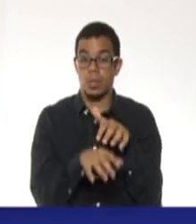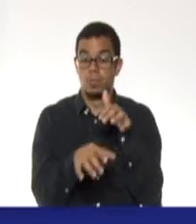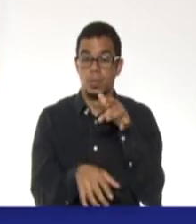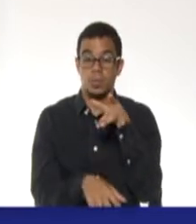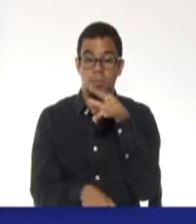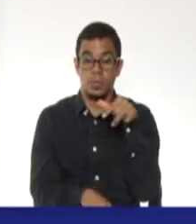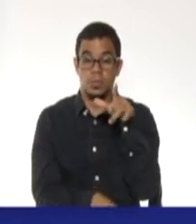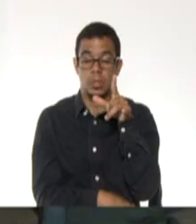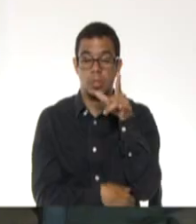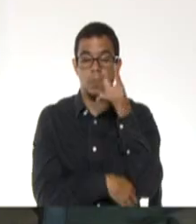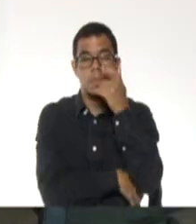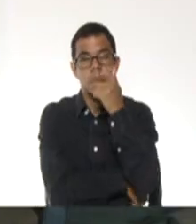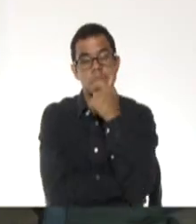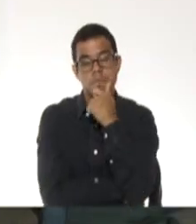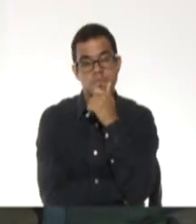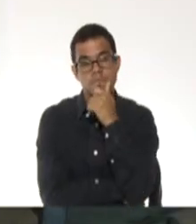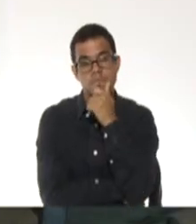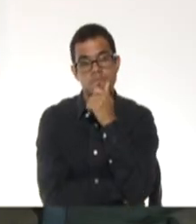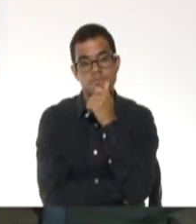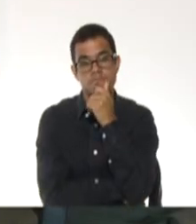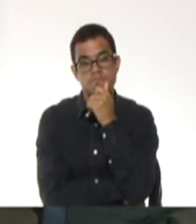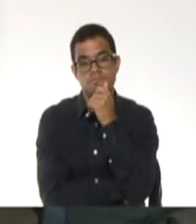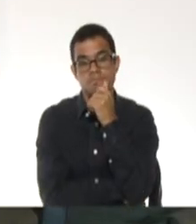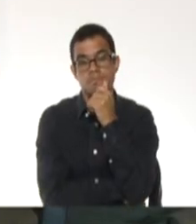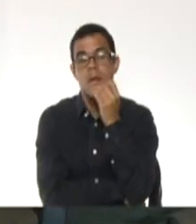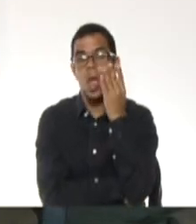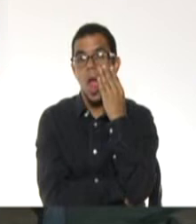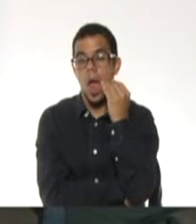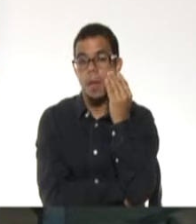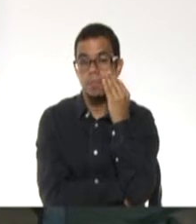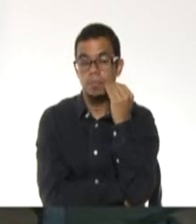podrán haber tenido experiencia,